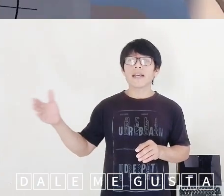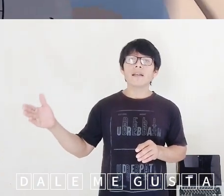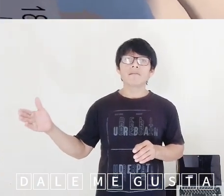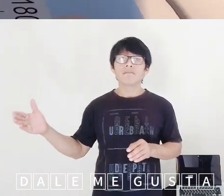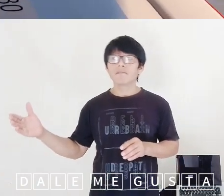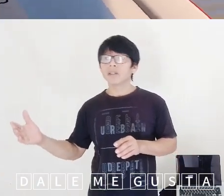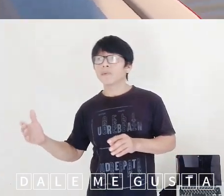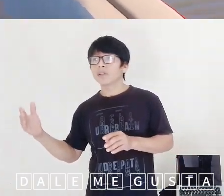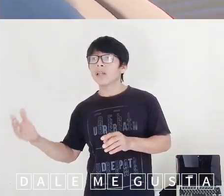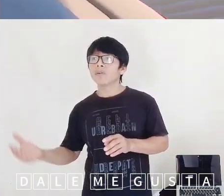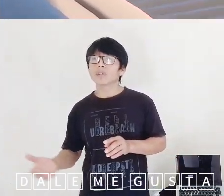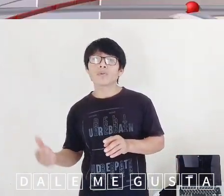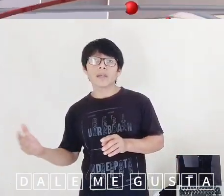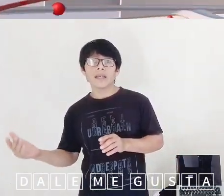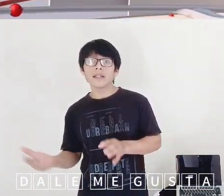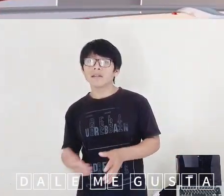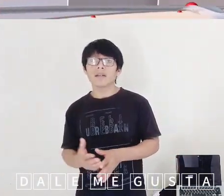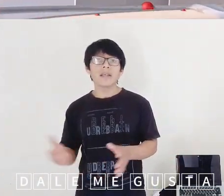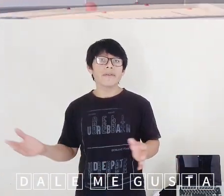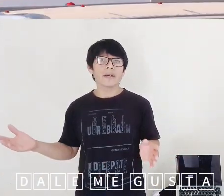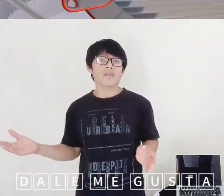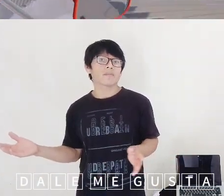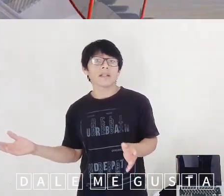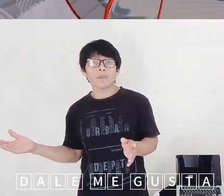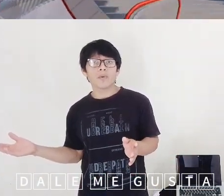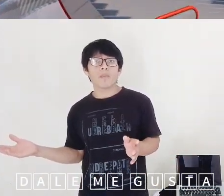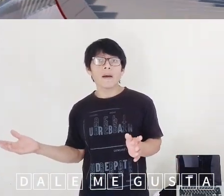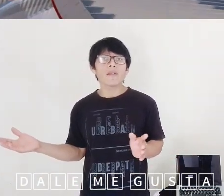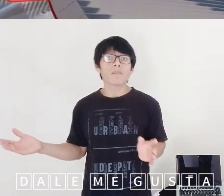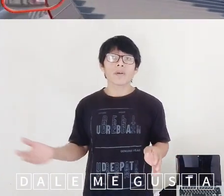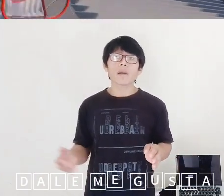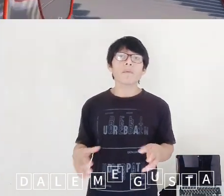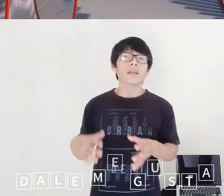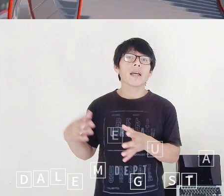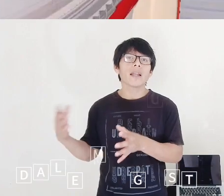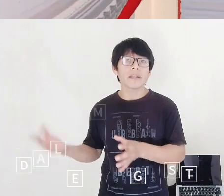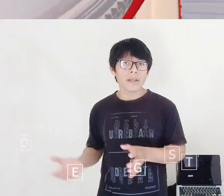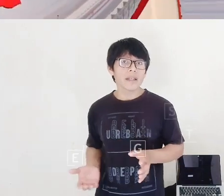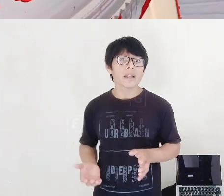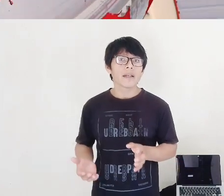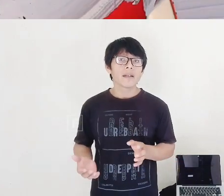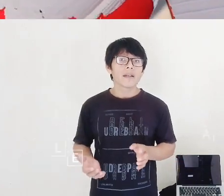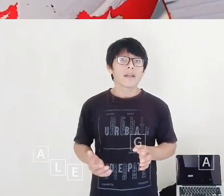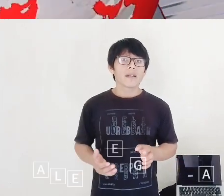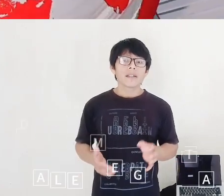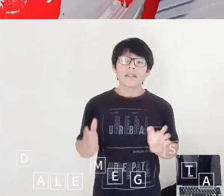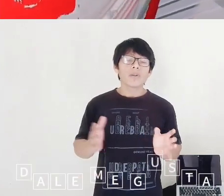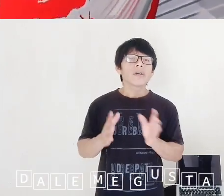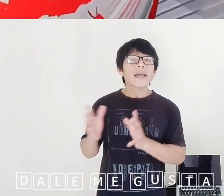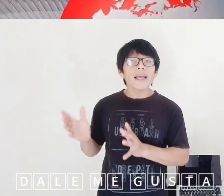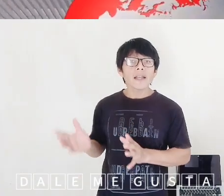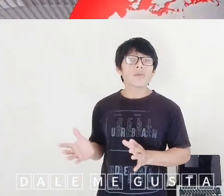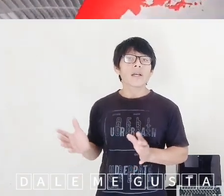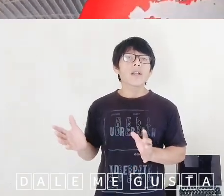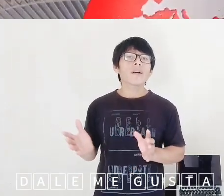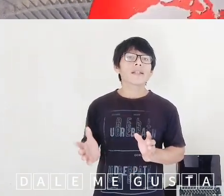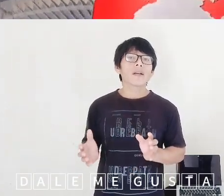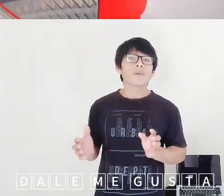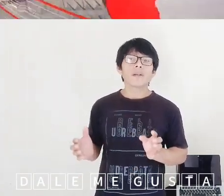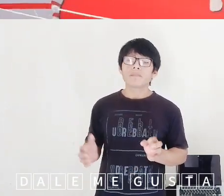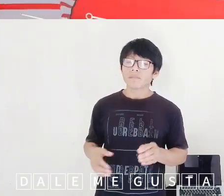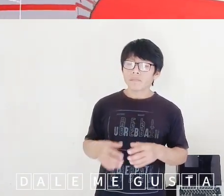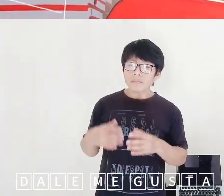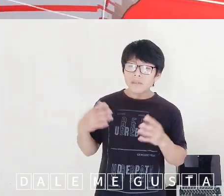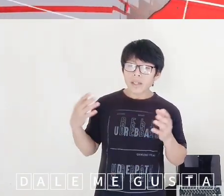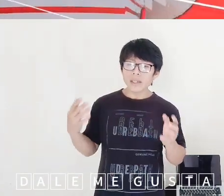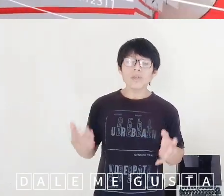Calderón va a estar disfrutando de su vejez, libre, despreocupado. ¿Por qué? Porque ya la libré. Y si no quiere eso, Genaro García